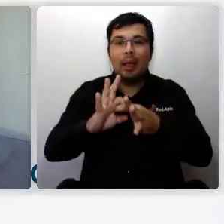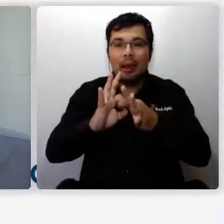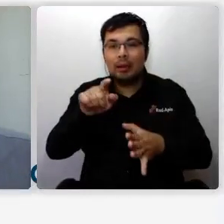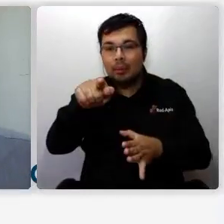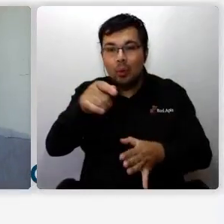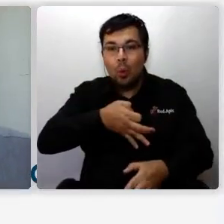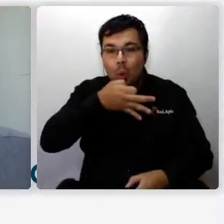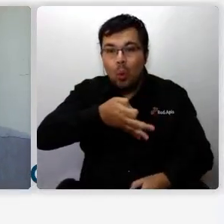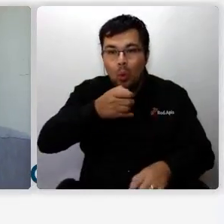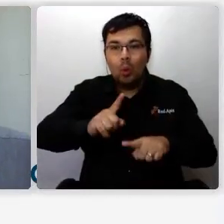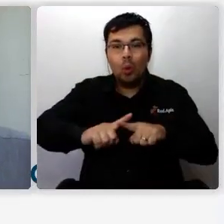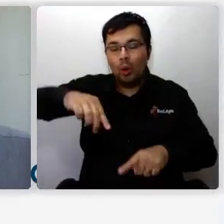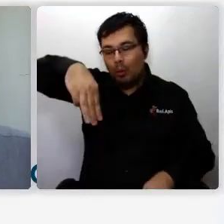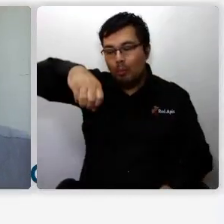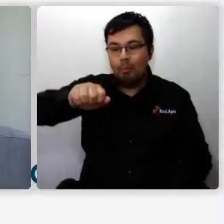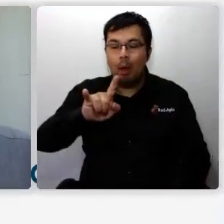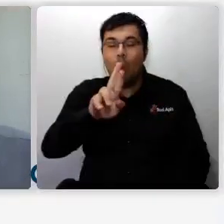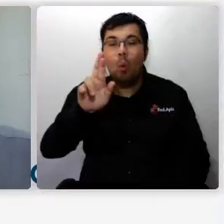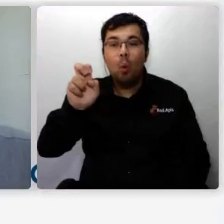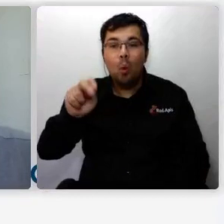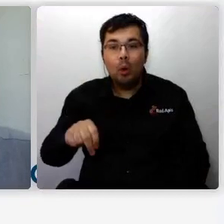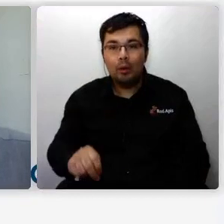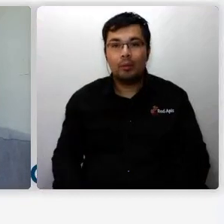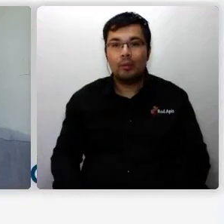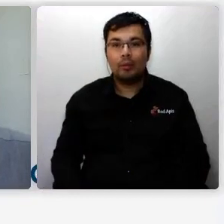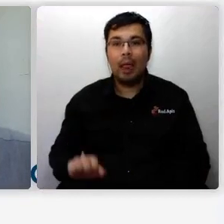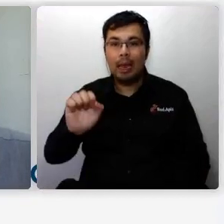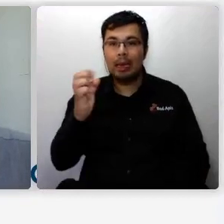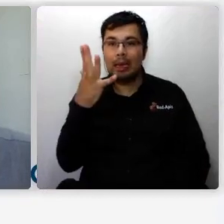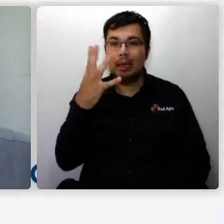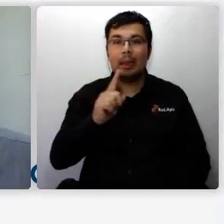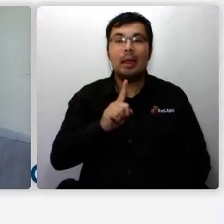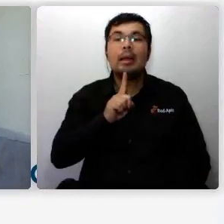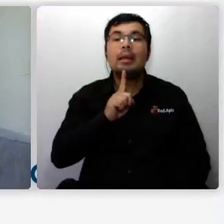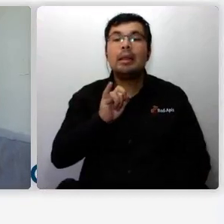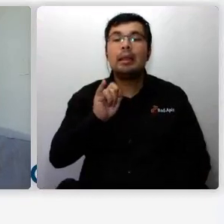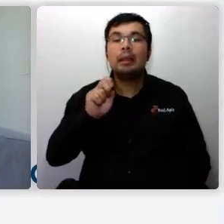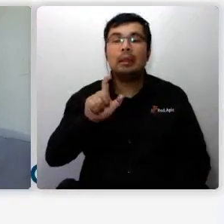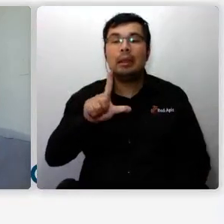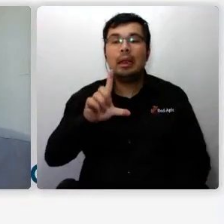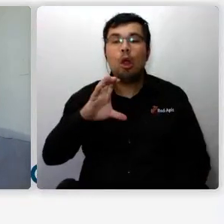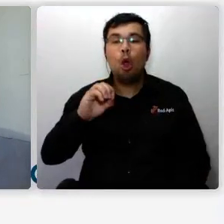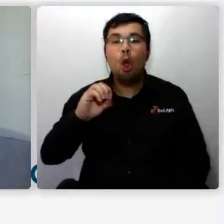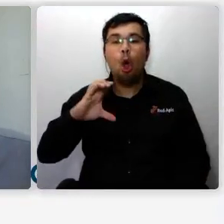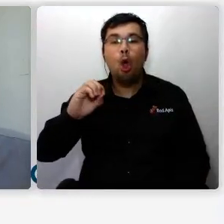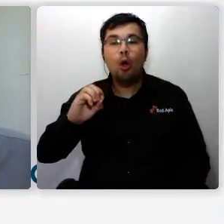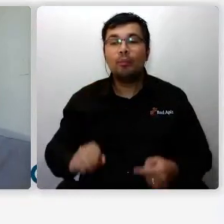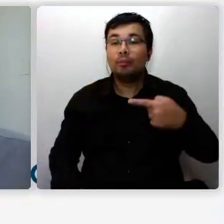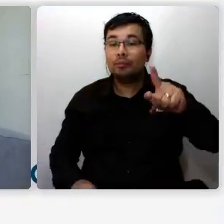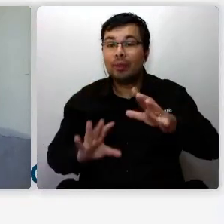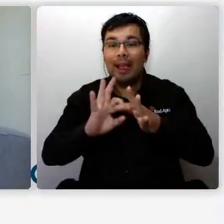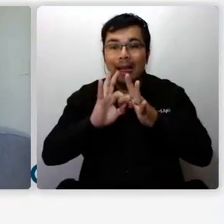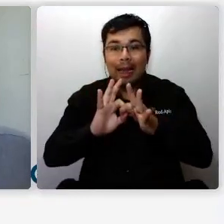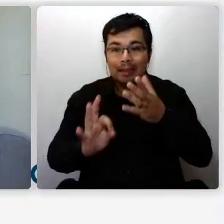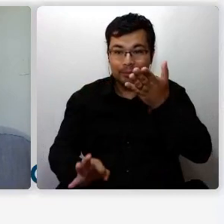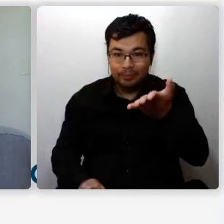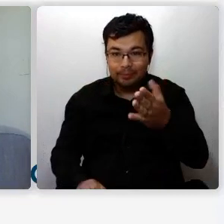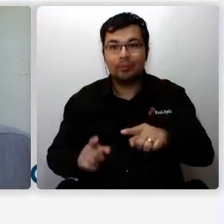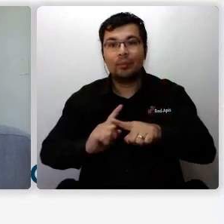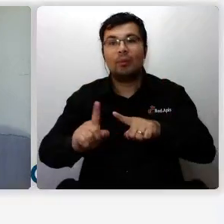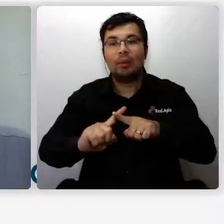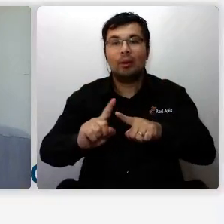Gabriela. Maurín Cavieres, desde Quinta de Tilcoco. Un gran abrazo, Maurín. Gracias por estar ahí. ¿Quién más nos va saludando? Jaime Oces, desde El